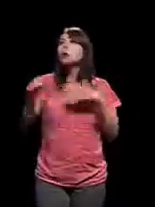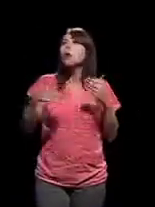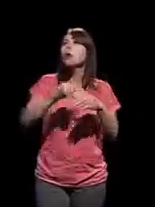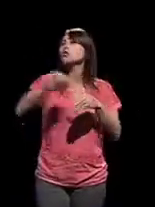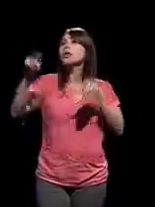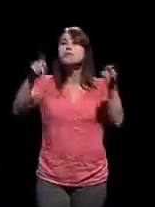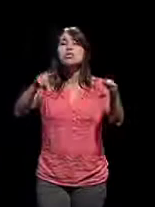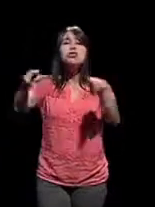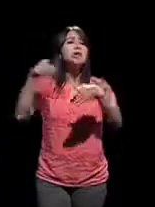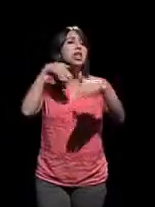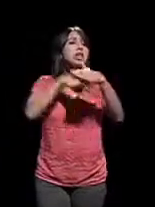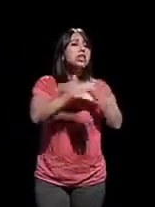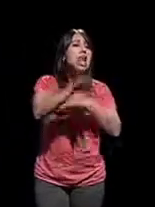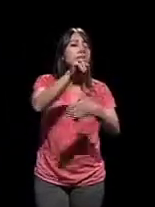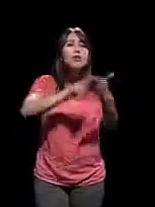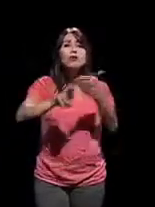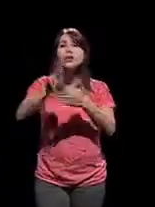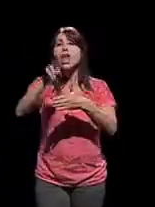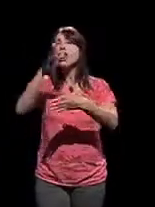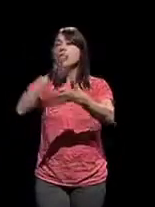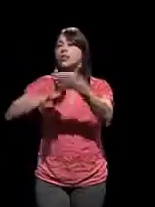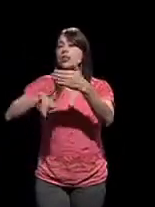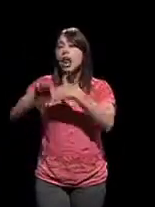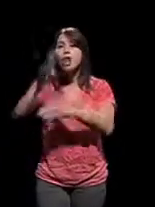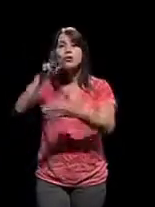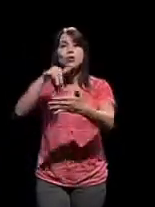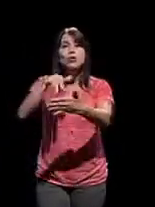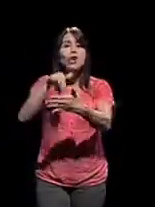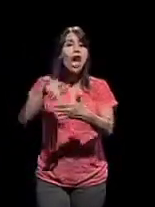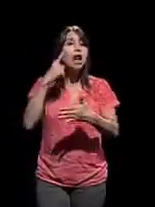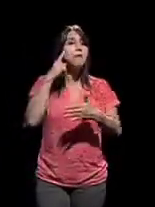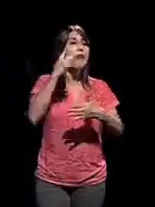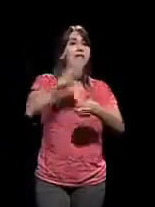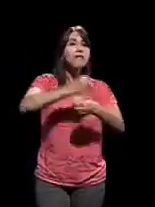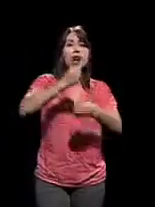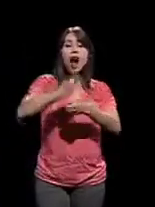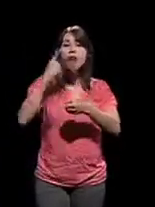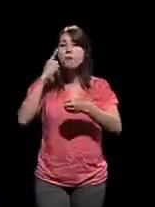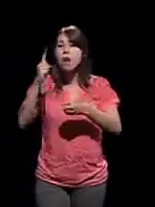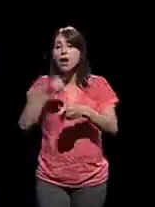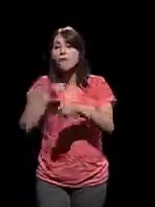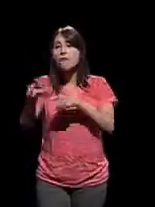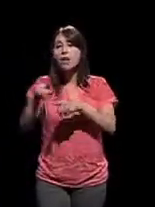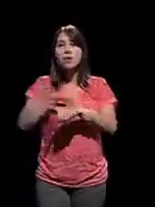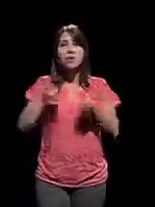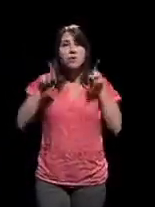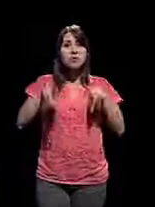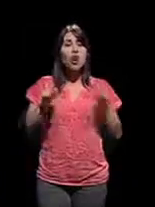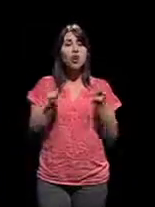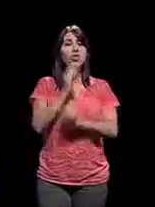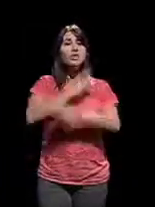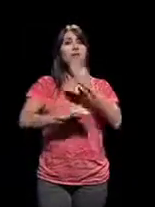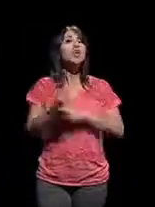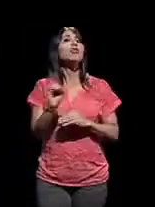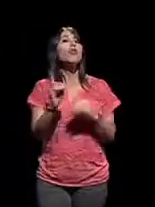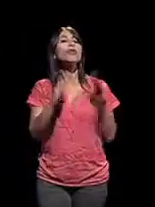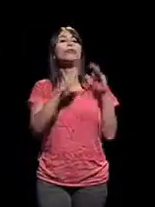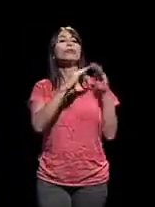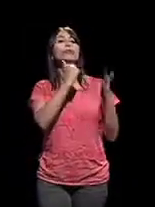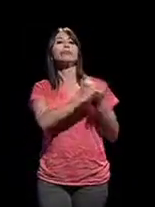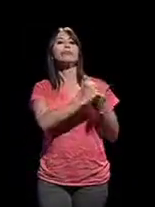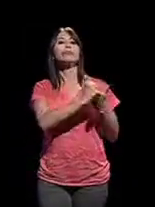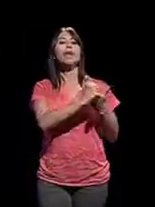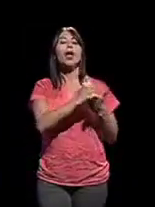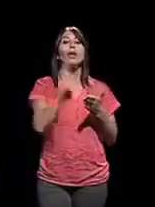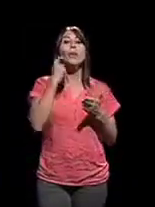sociedad está metiéndose a la universidad a estudiar y a capacitarse para prepararse profesionalmente para el empleo o técnicamente para el empleo, la gente con discapacidad se tiene que quedar en la